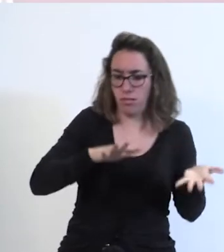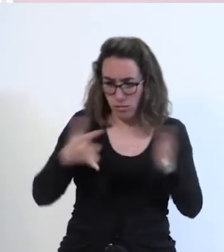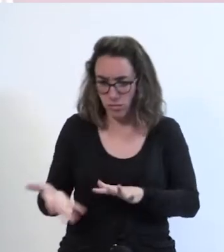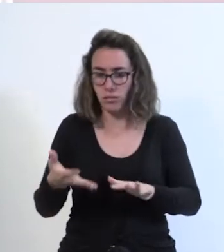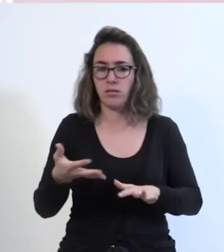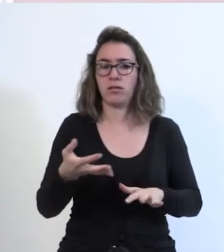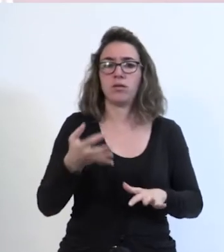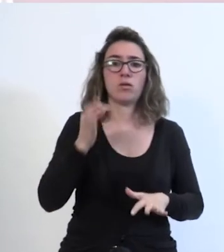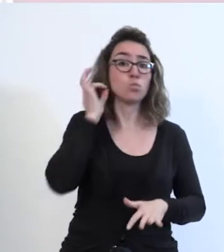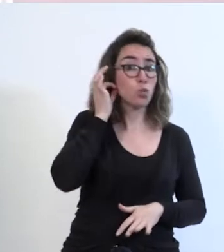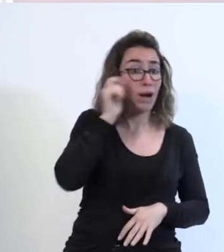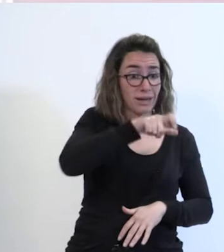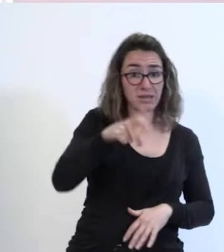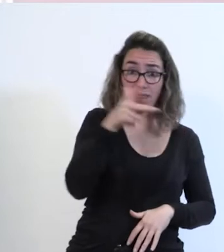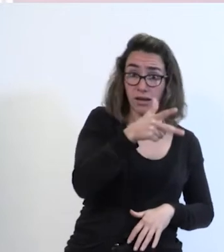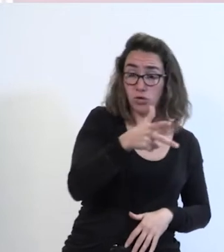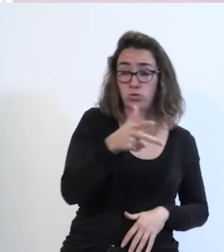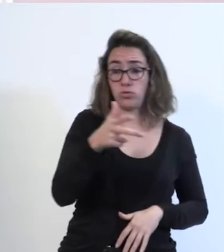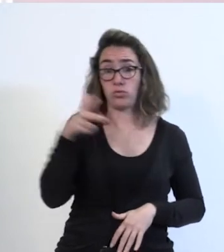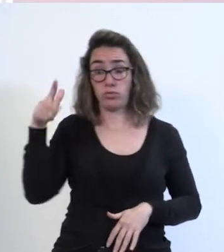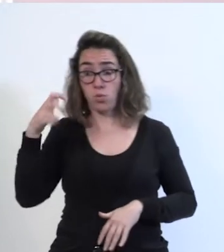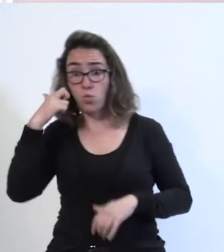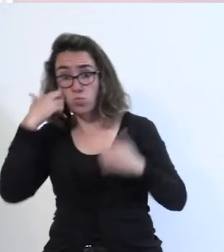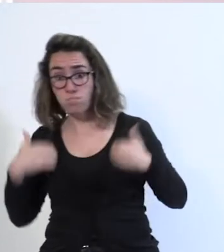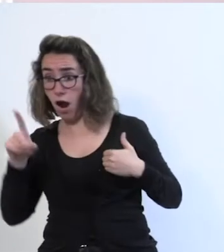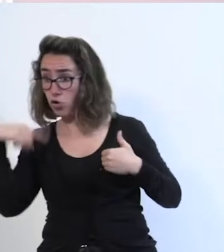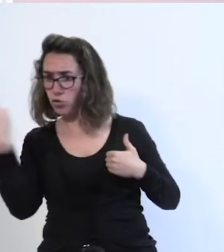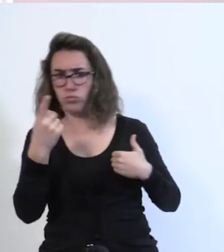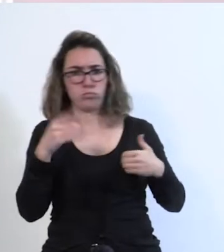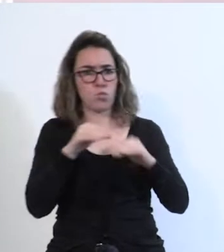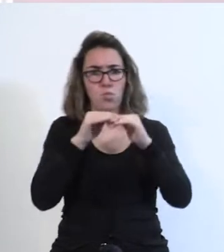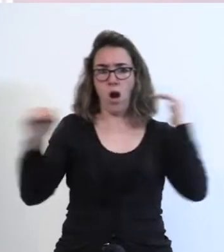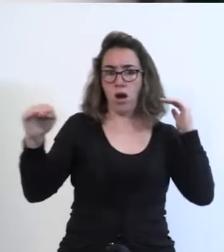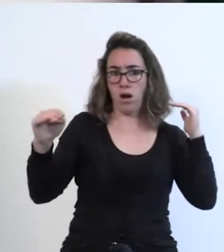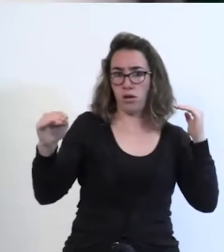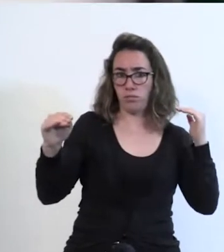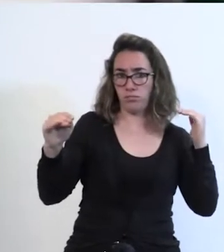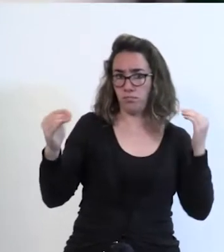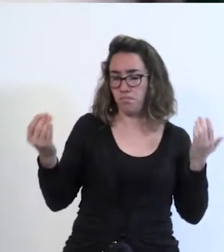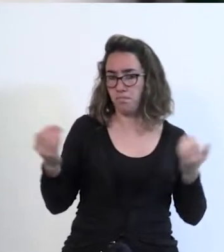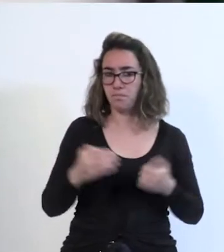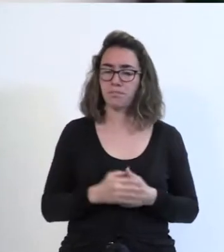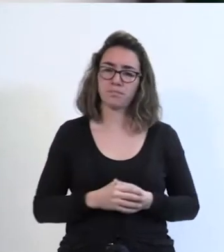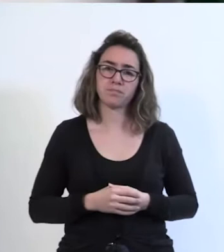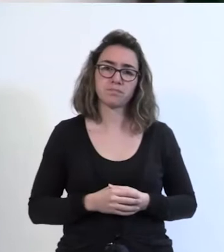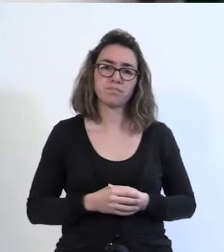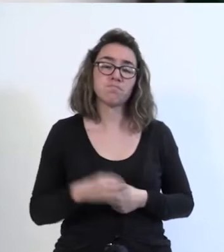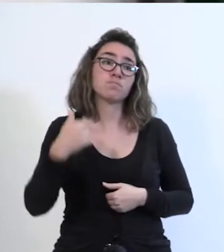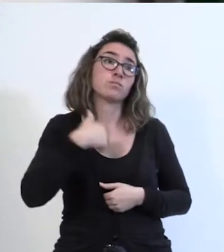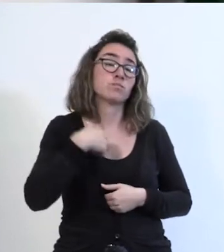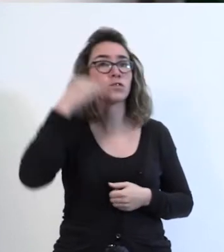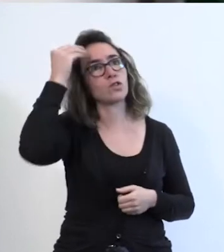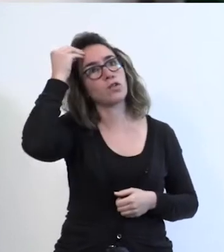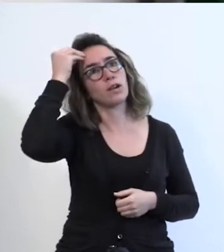las mujeres a los derechos humanos de todo el resto de la gente, ¿no? No sé cuál es la relación. Yo creo